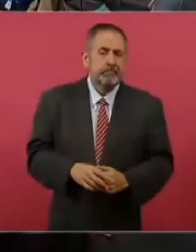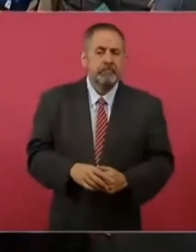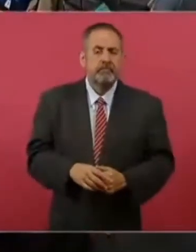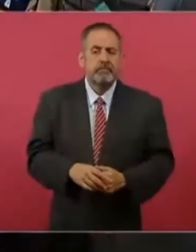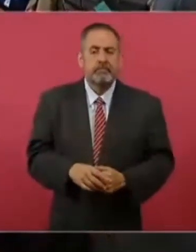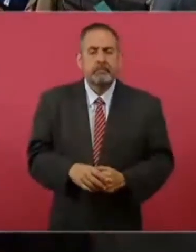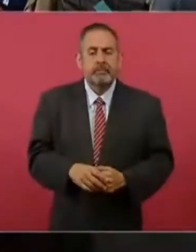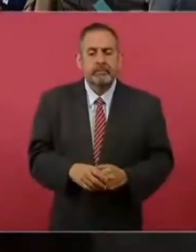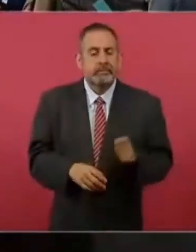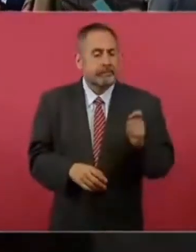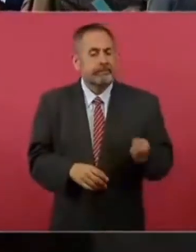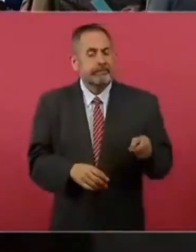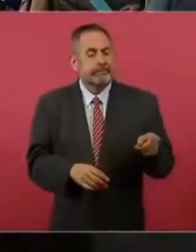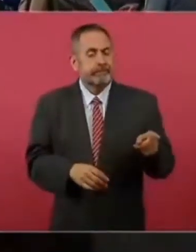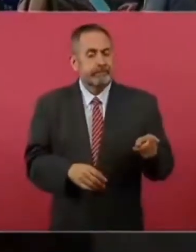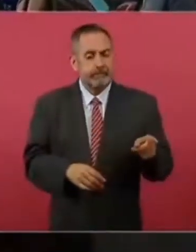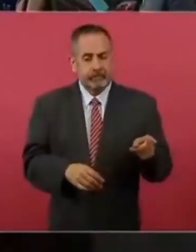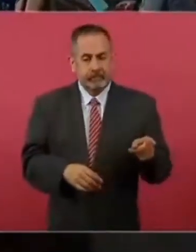se